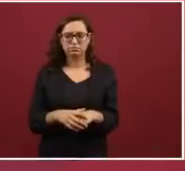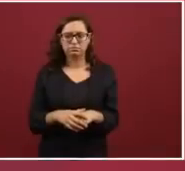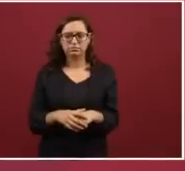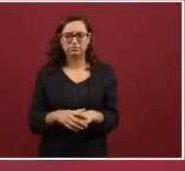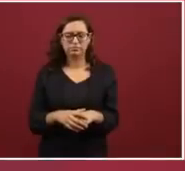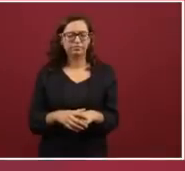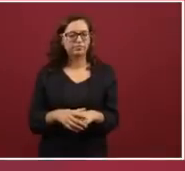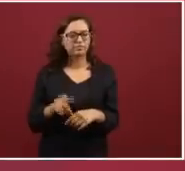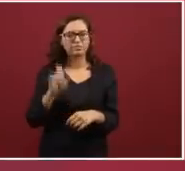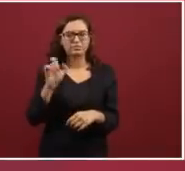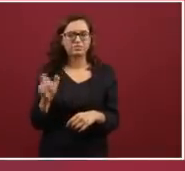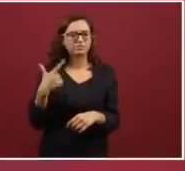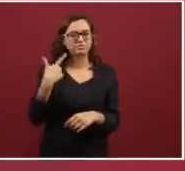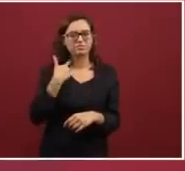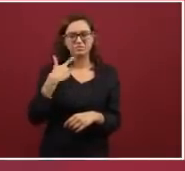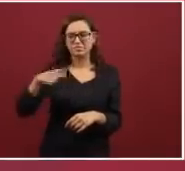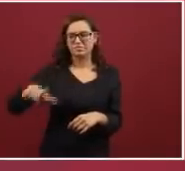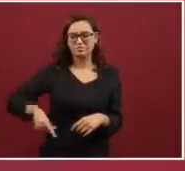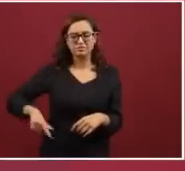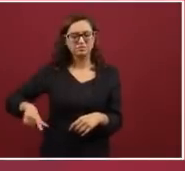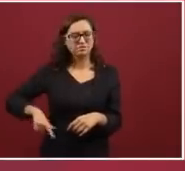nos heredaron